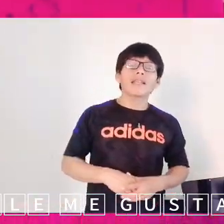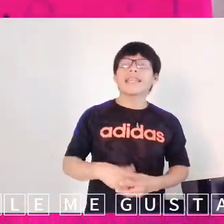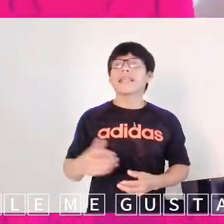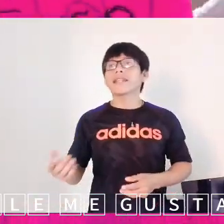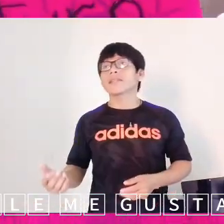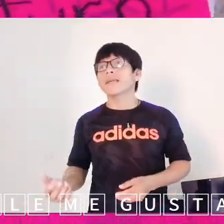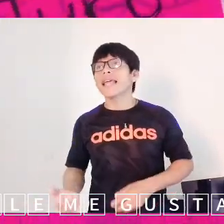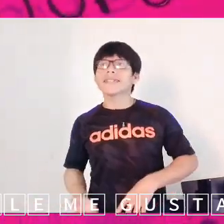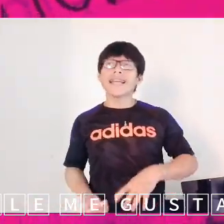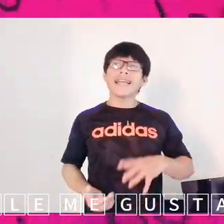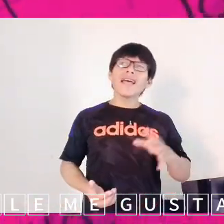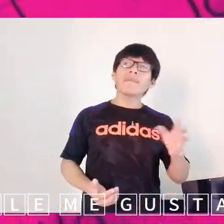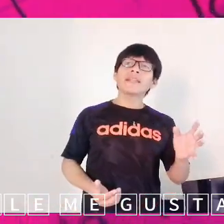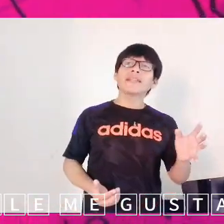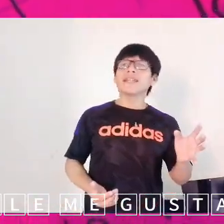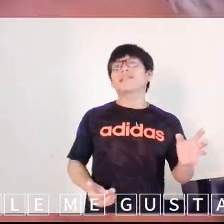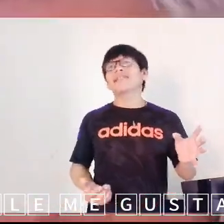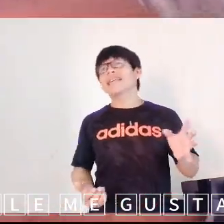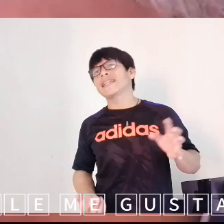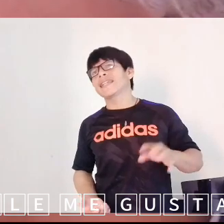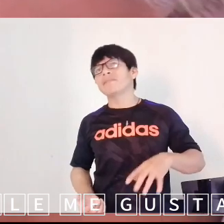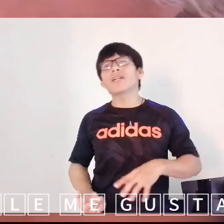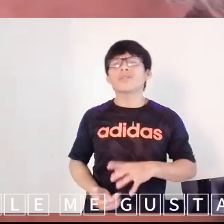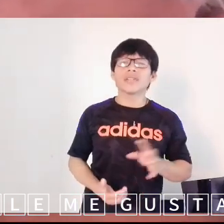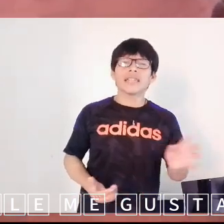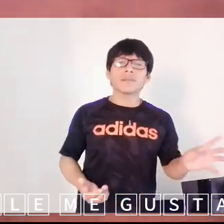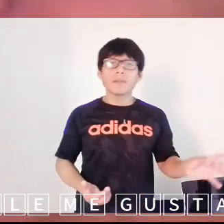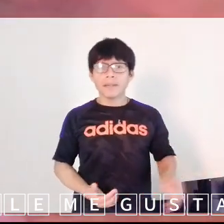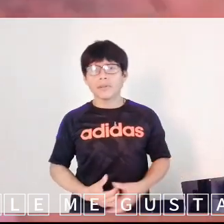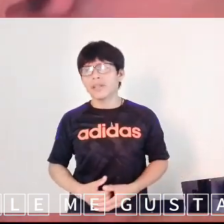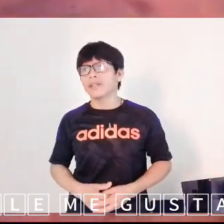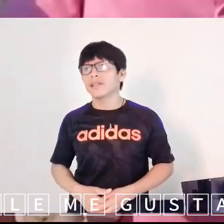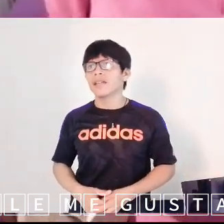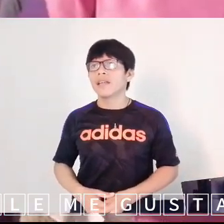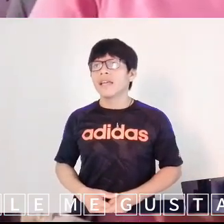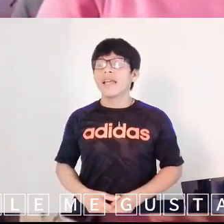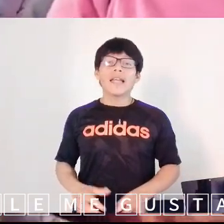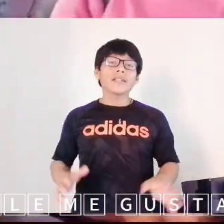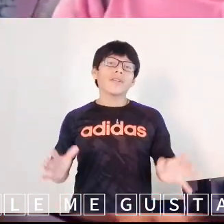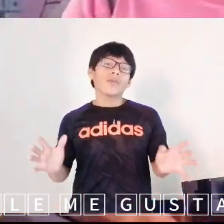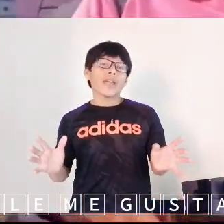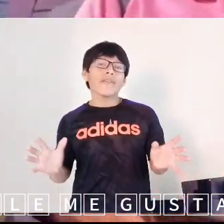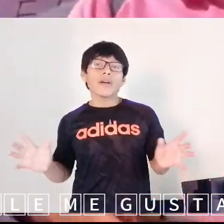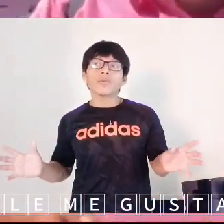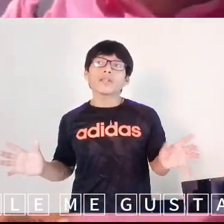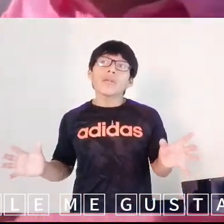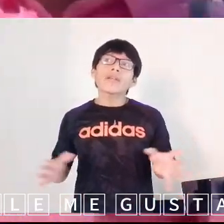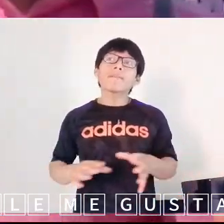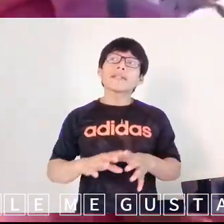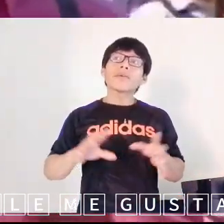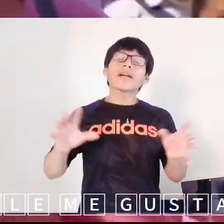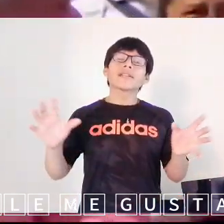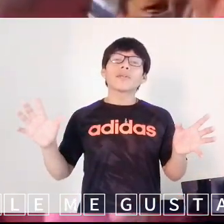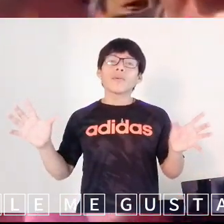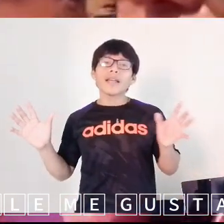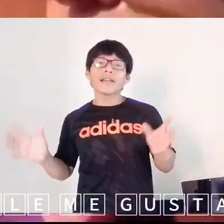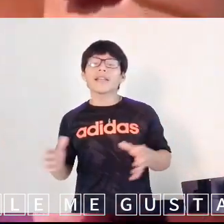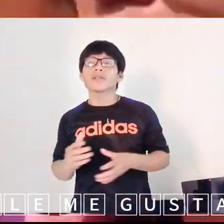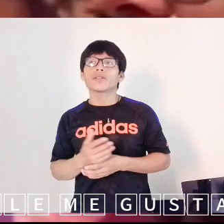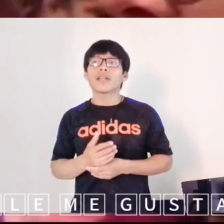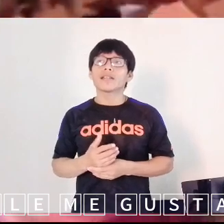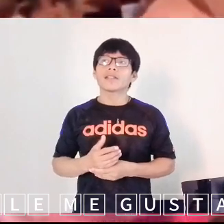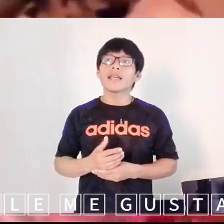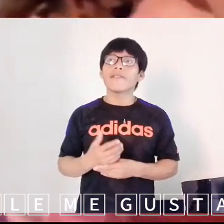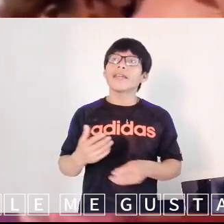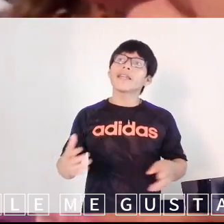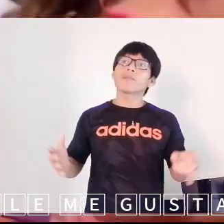400.000, 500.000, exageradamente 600.000, 800.000 personas. Eso era lo que habían juntado y empezaron a circular en